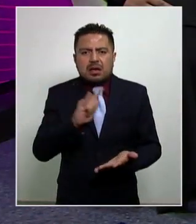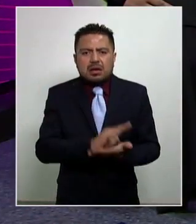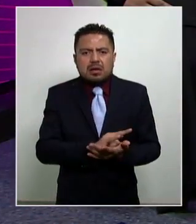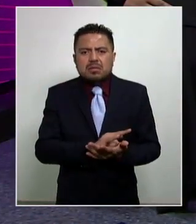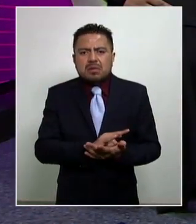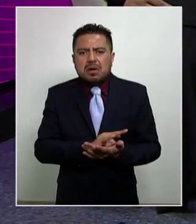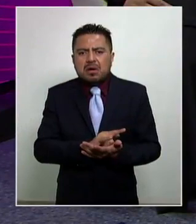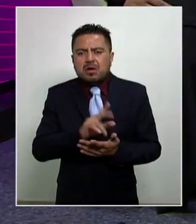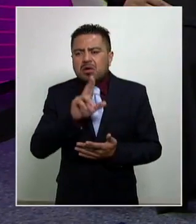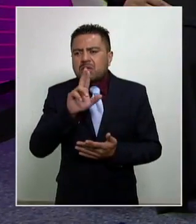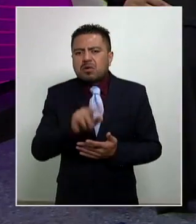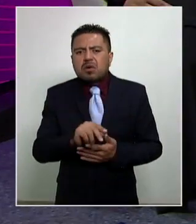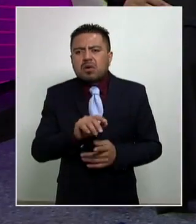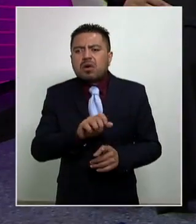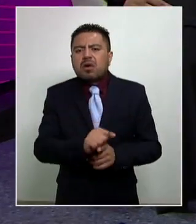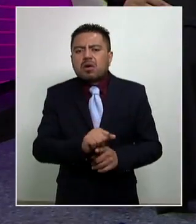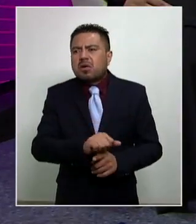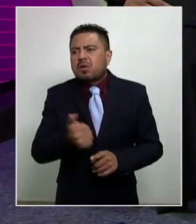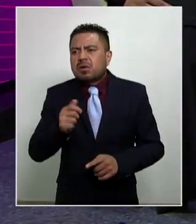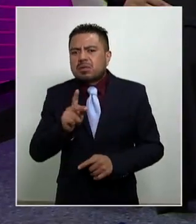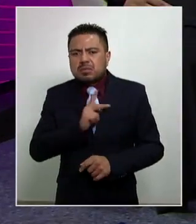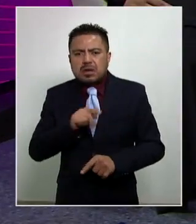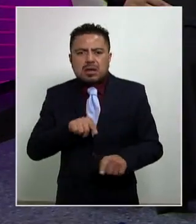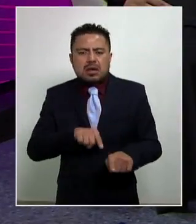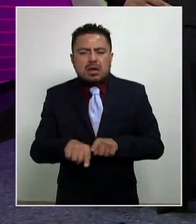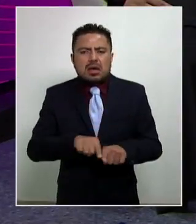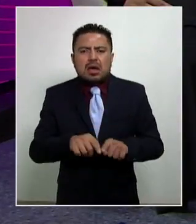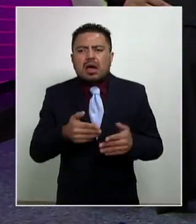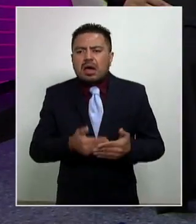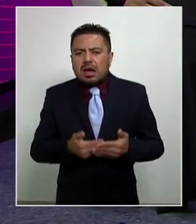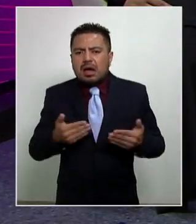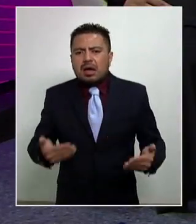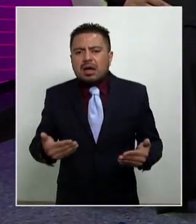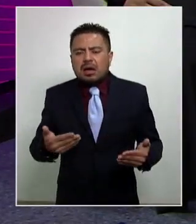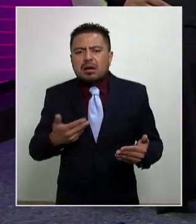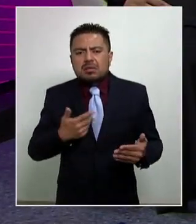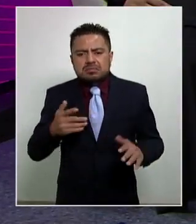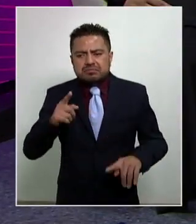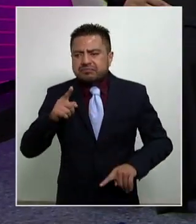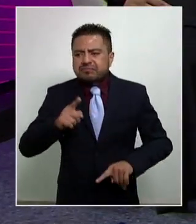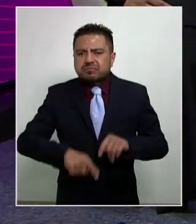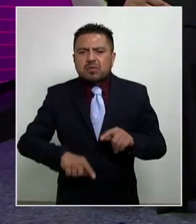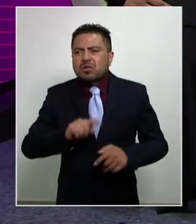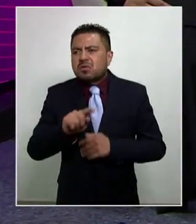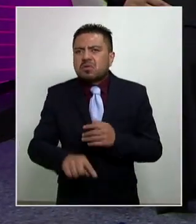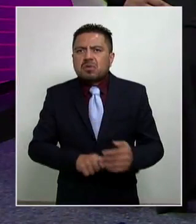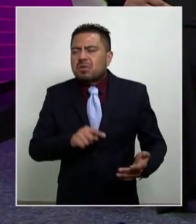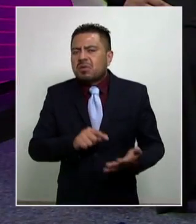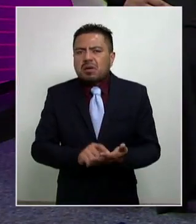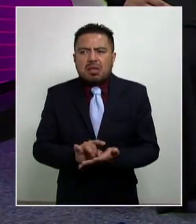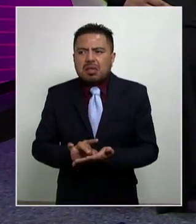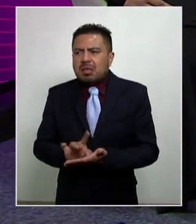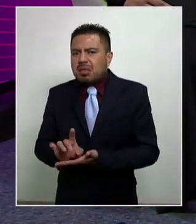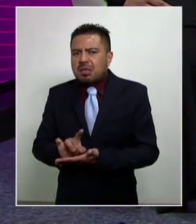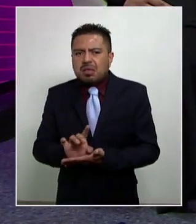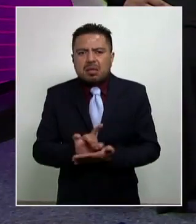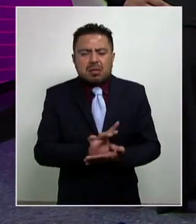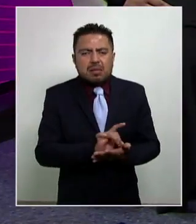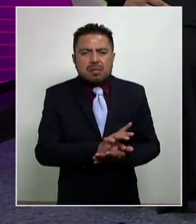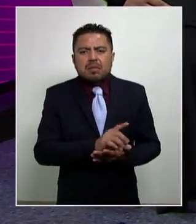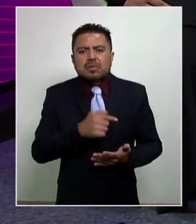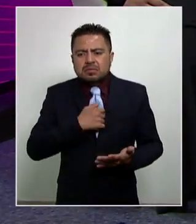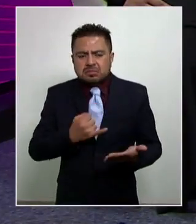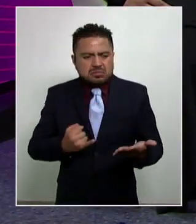no es el caso de los demás de mis hermanos, que ahora están deschachados en todos los lados. Entonces, de lo que